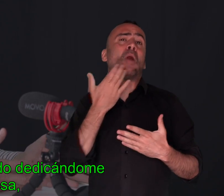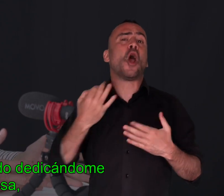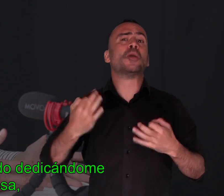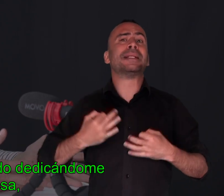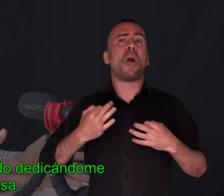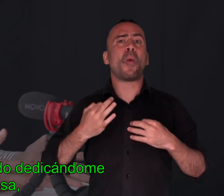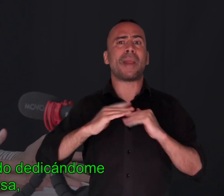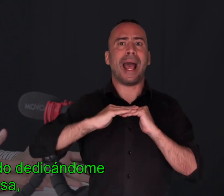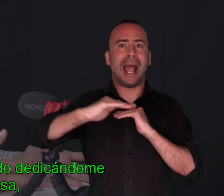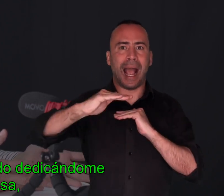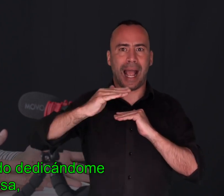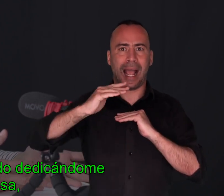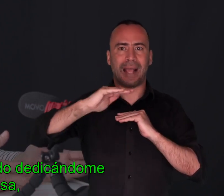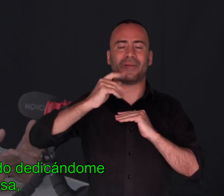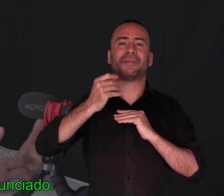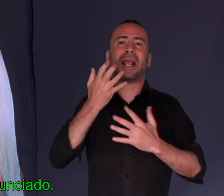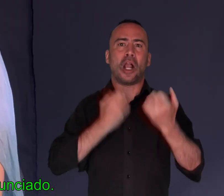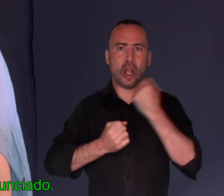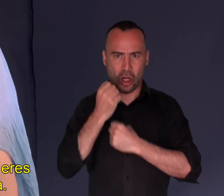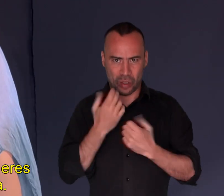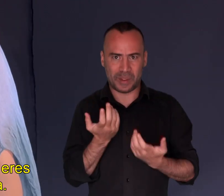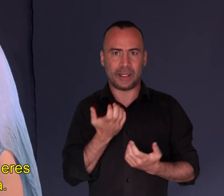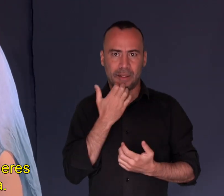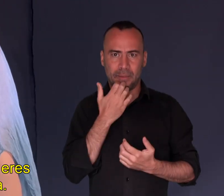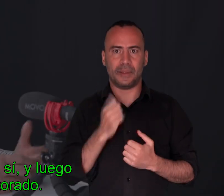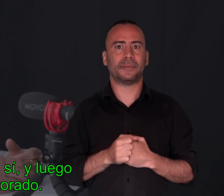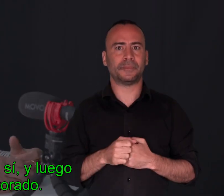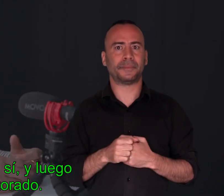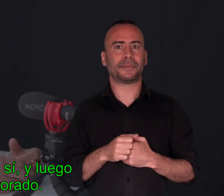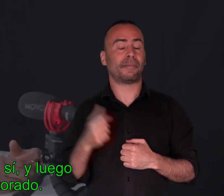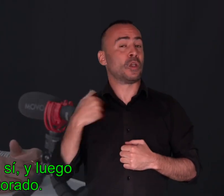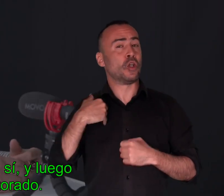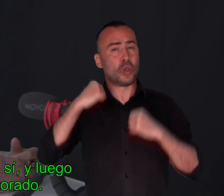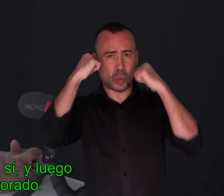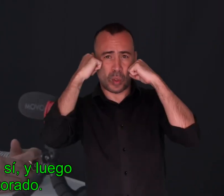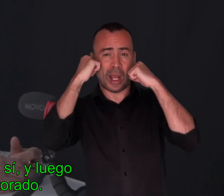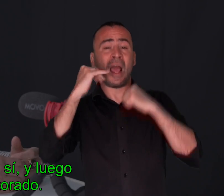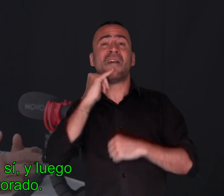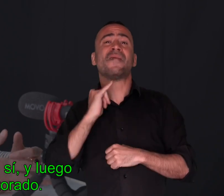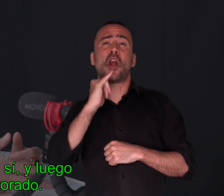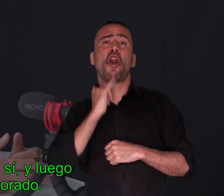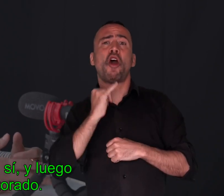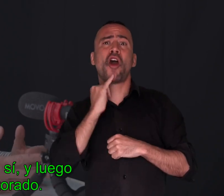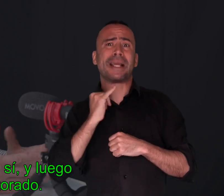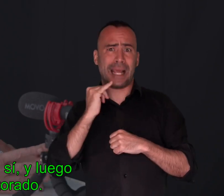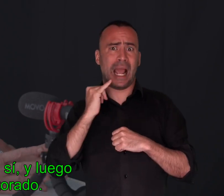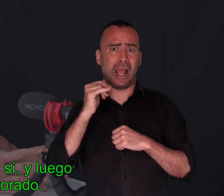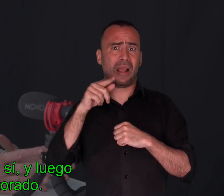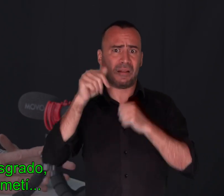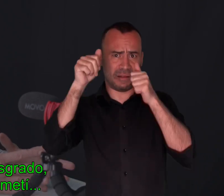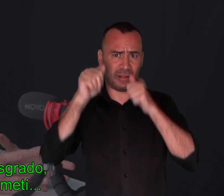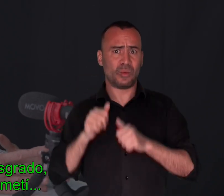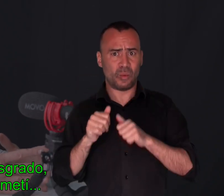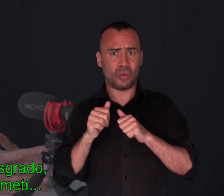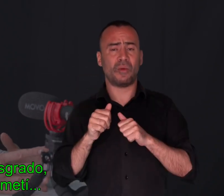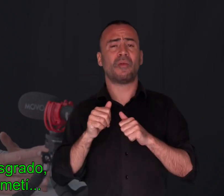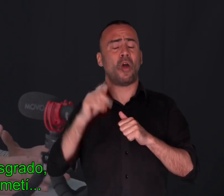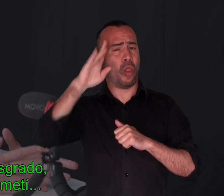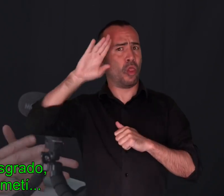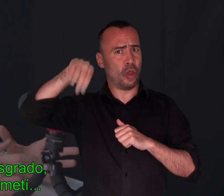puede que podía haber tenido dedicándome a otra cosa as que porque tú eres filóloga yo hice filología Sí y luego hice un doctorado Bueno el el